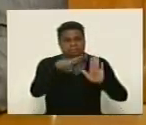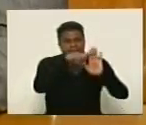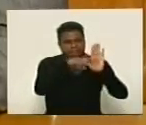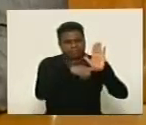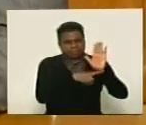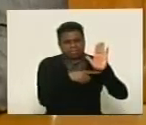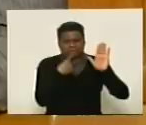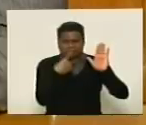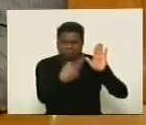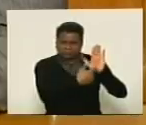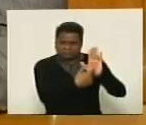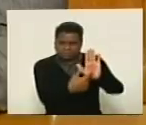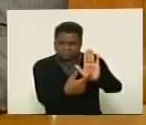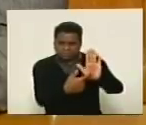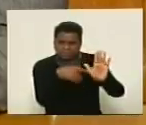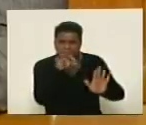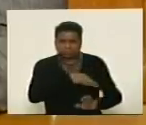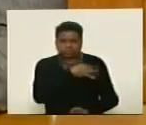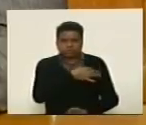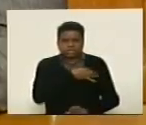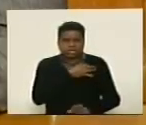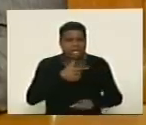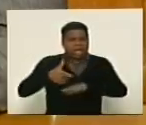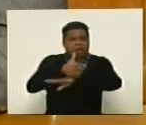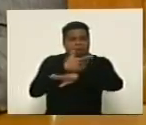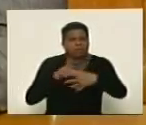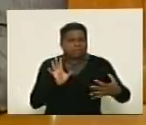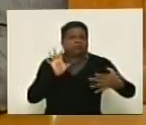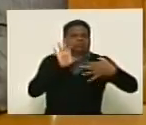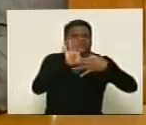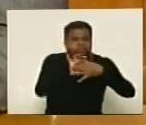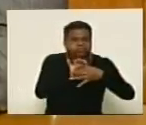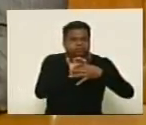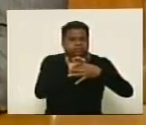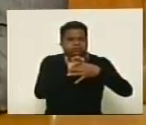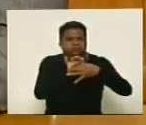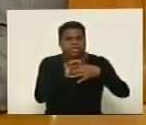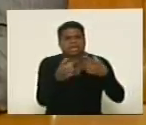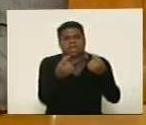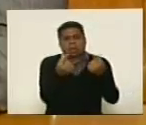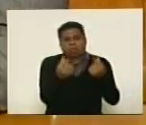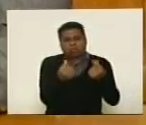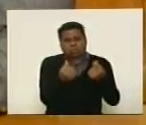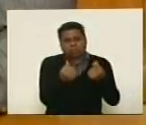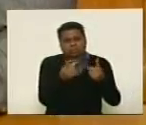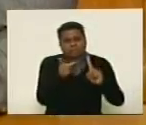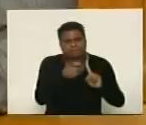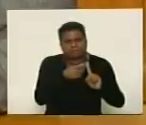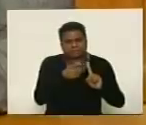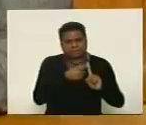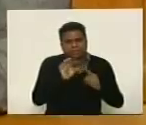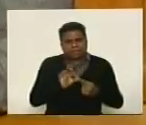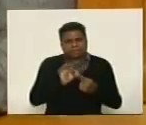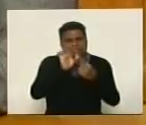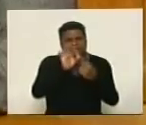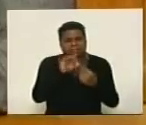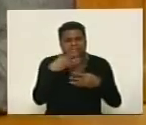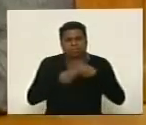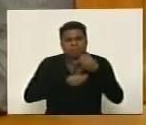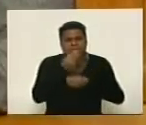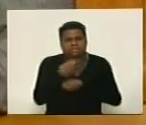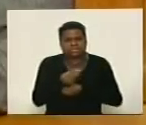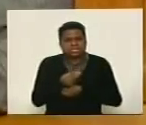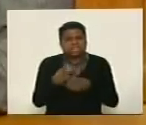corresponsabilidad entre el Estado y la sociedad, entre otros ámbitos, en el área económica, especialmente en cuanto a disponer de